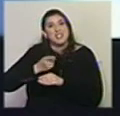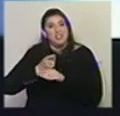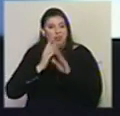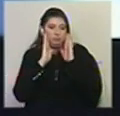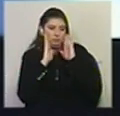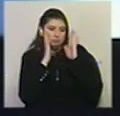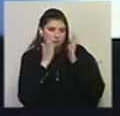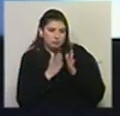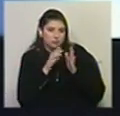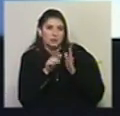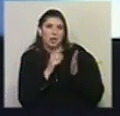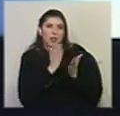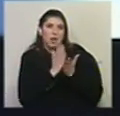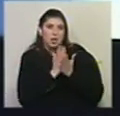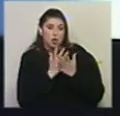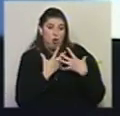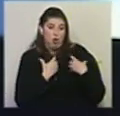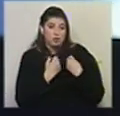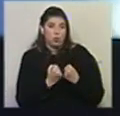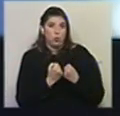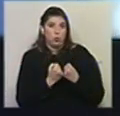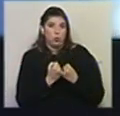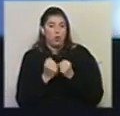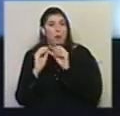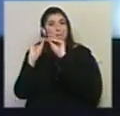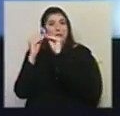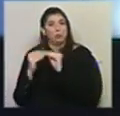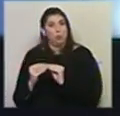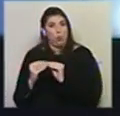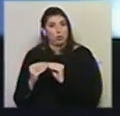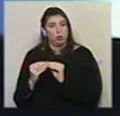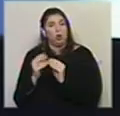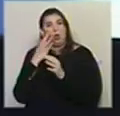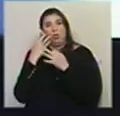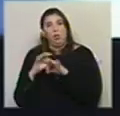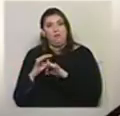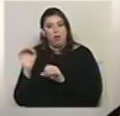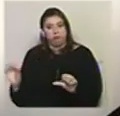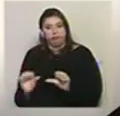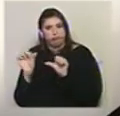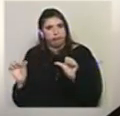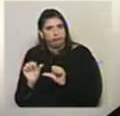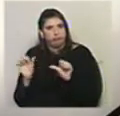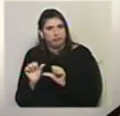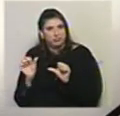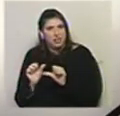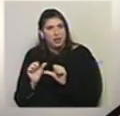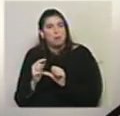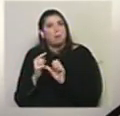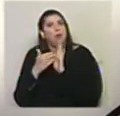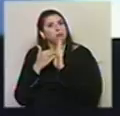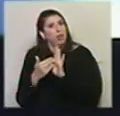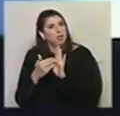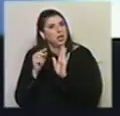un derecho como puede ser la salud, el presupuesto debería elaborarse para financiar ese derecho, grabando a los que haya que